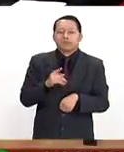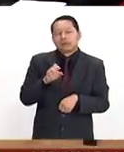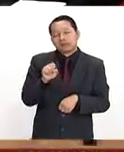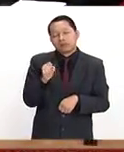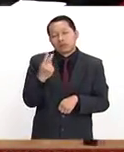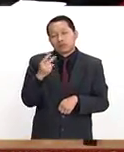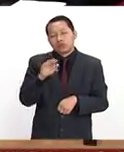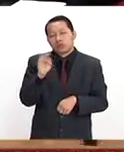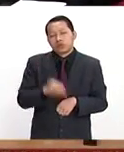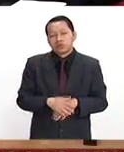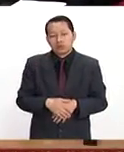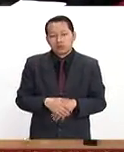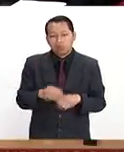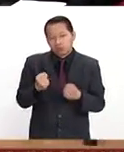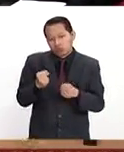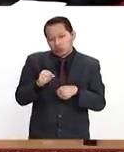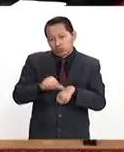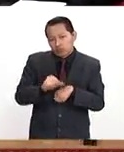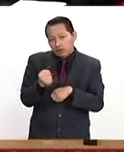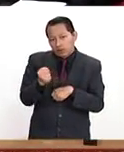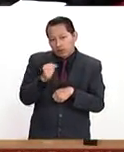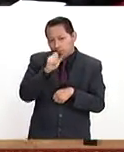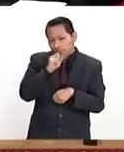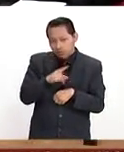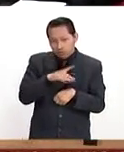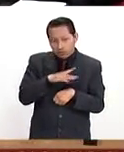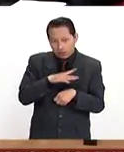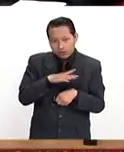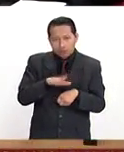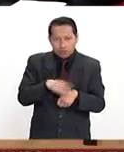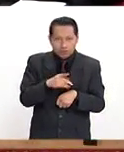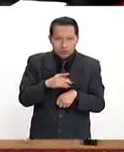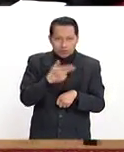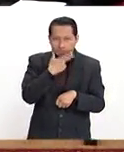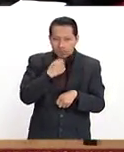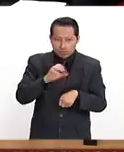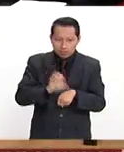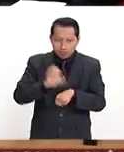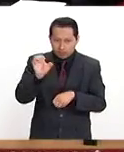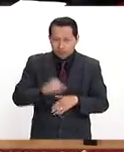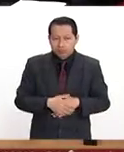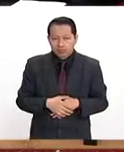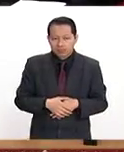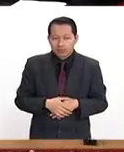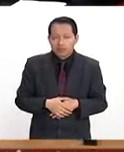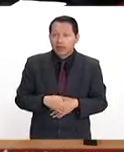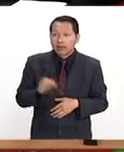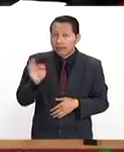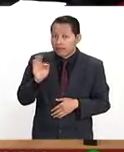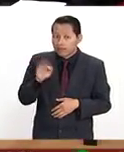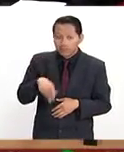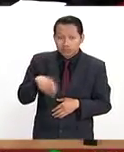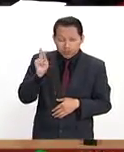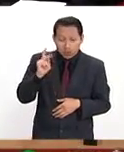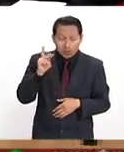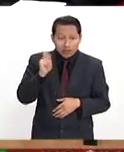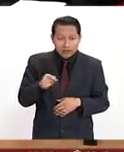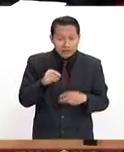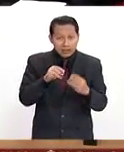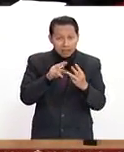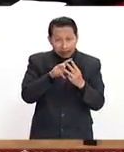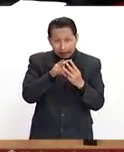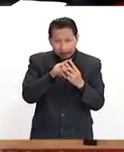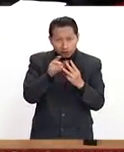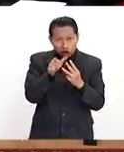Sí, que seguramente es mucho más alta, perdón, la cifra del real machismo, ¿no? Del que tenemos conciencia. Muy probablemente, pero que ya 2 de cada 3 diga sí